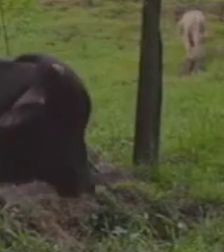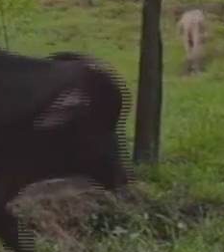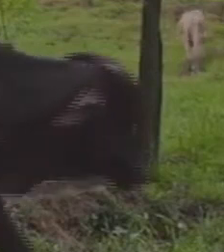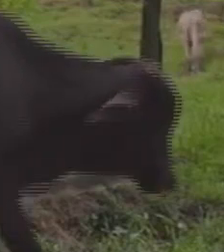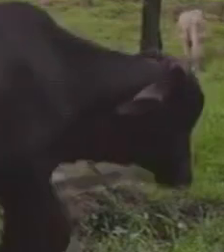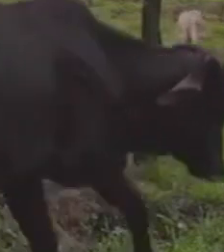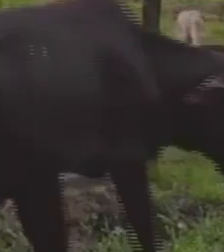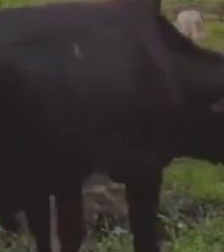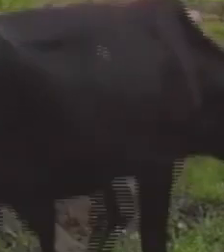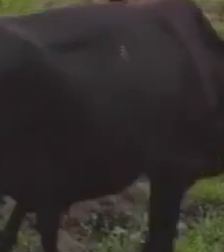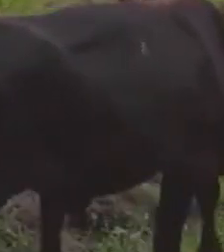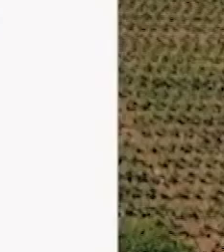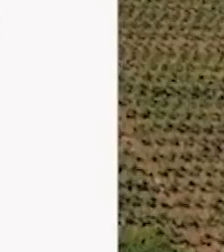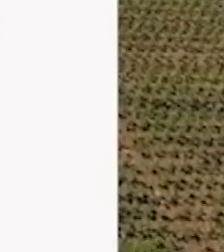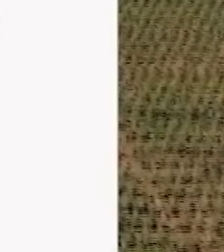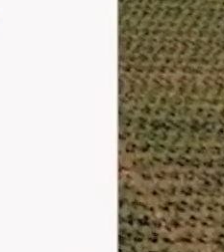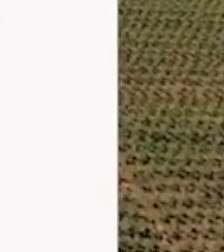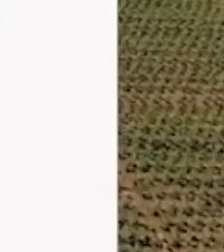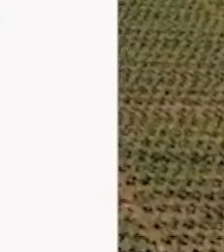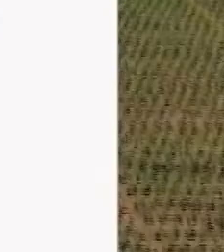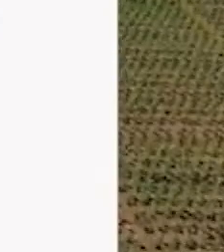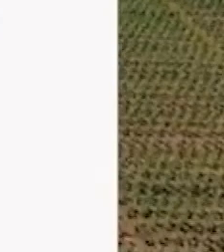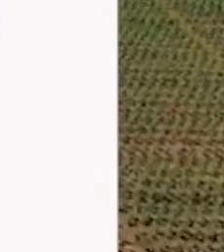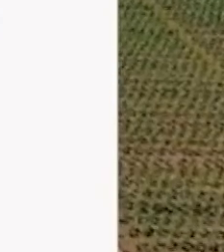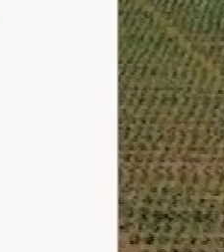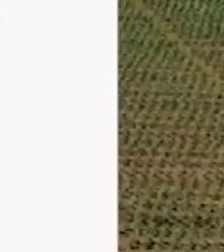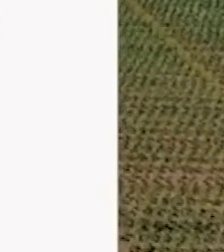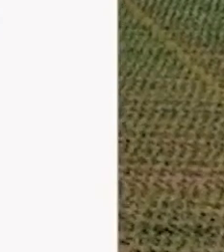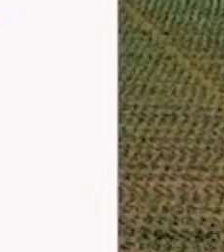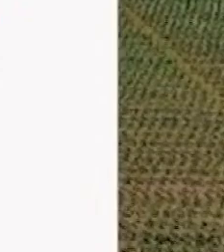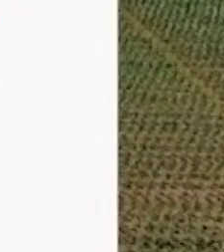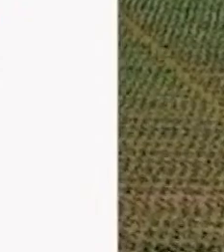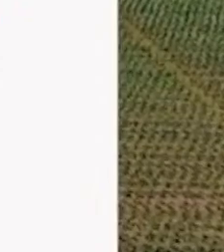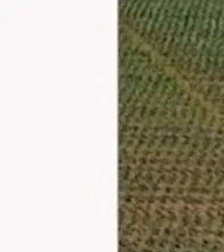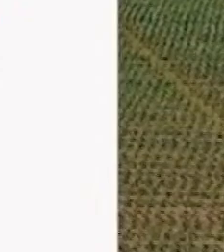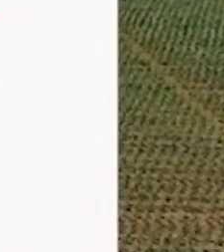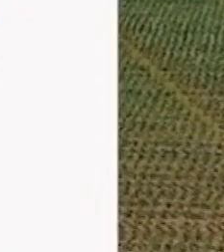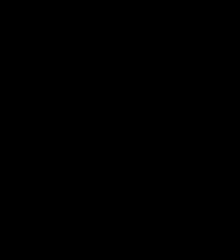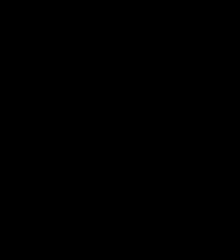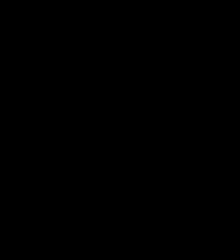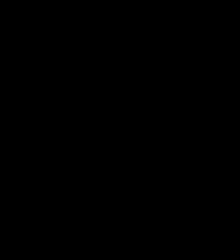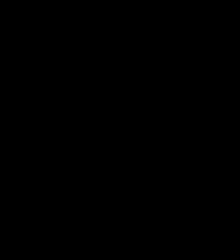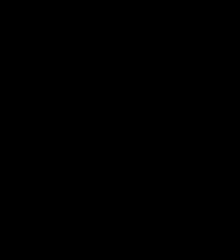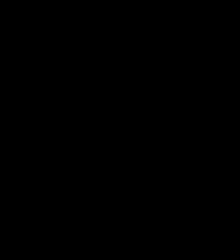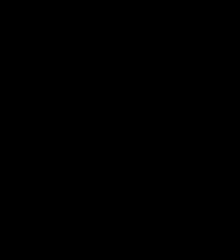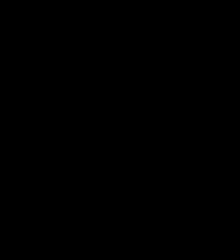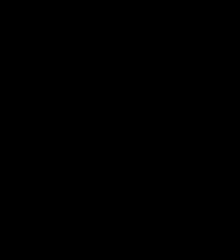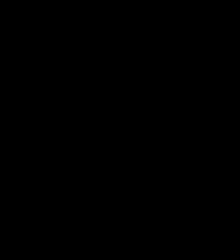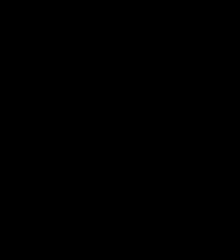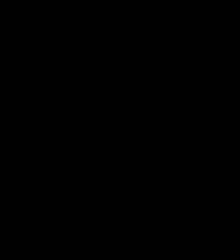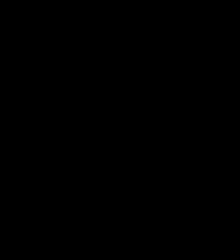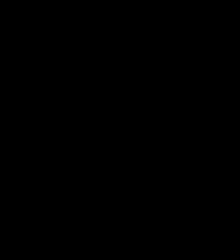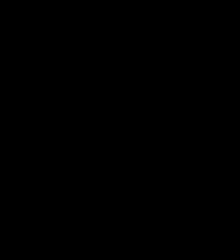las 10:50 de la mañana. Ambos gracias a la Dirección de Cultura. Aquí en 13, Costa